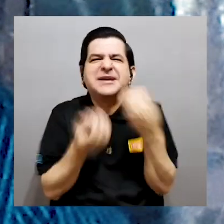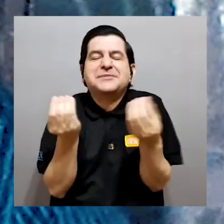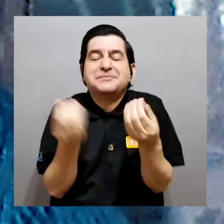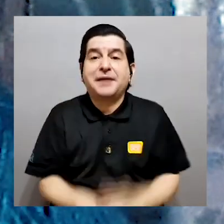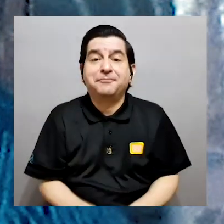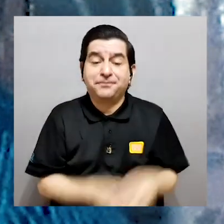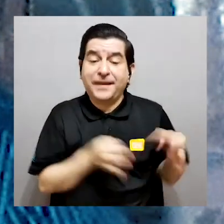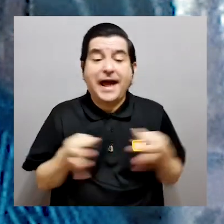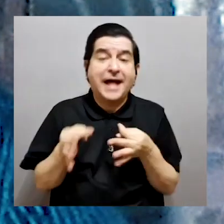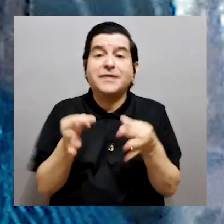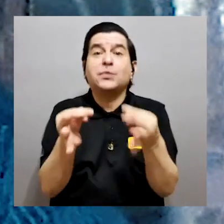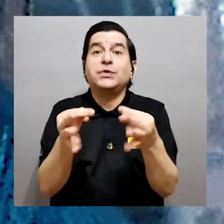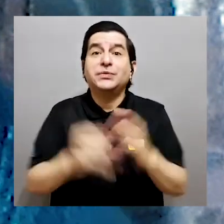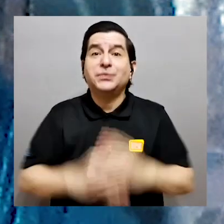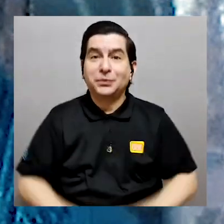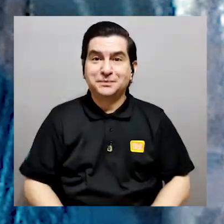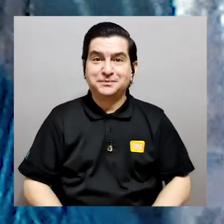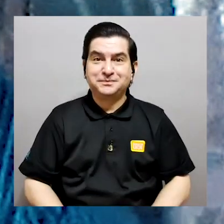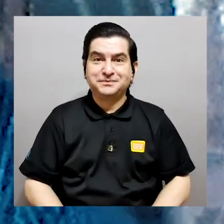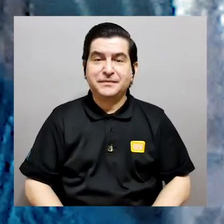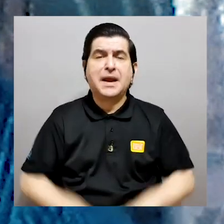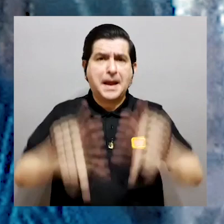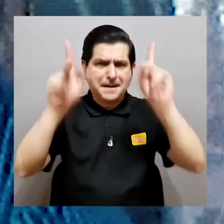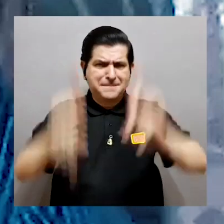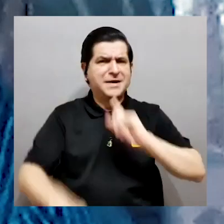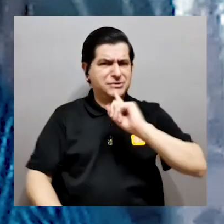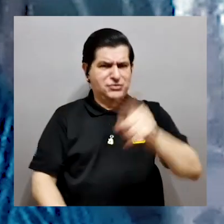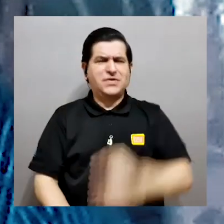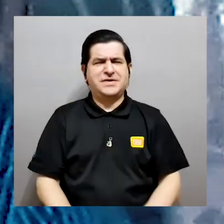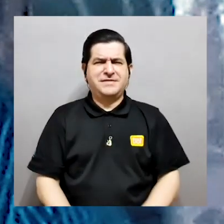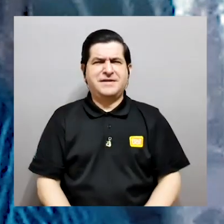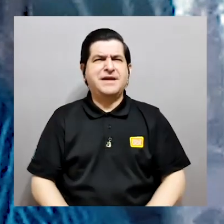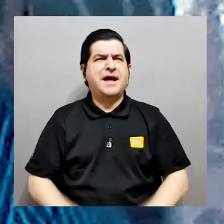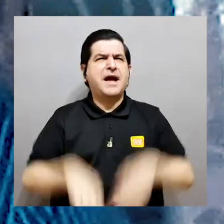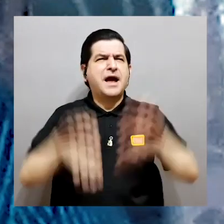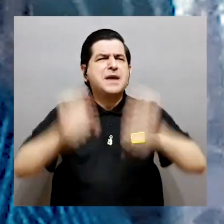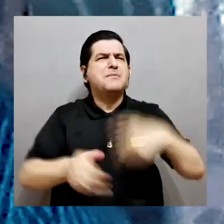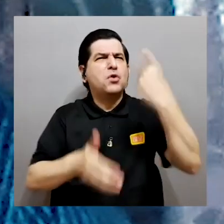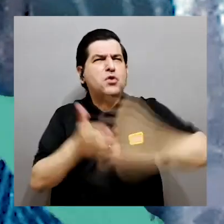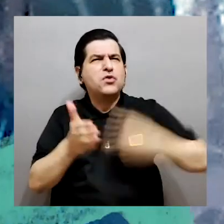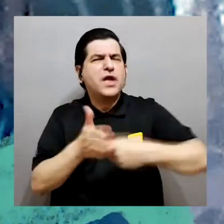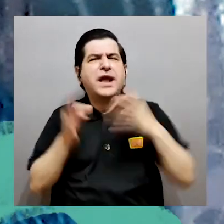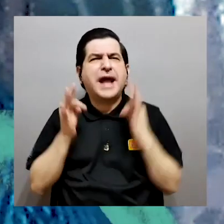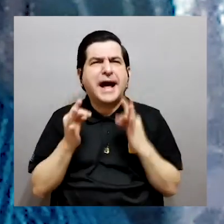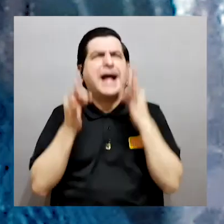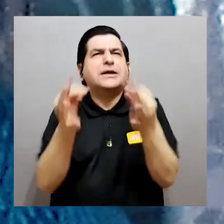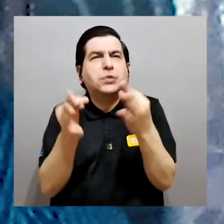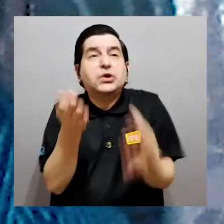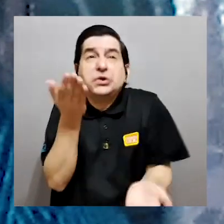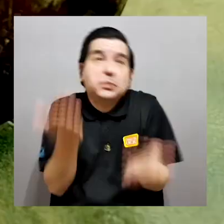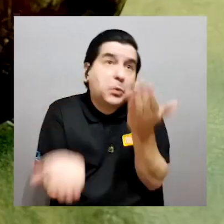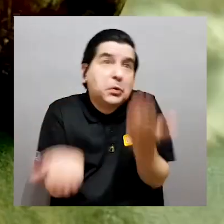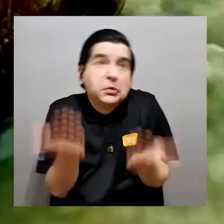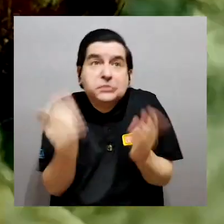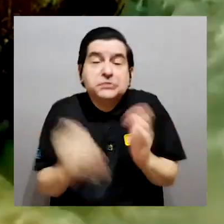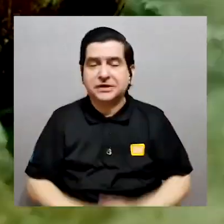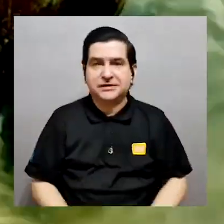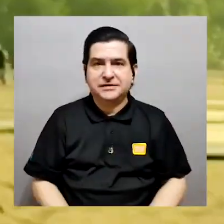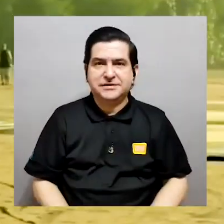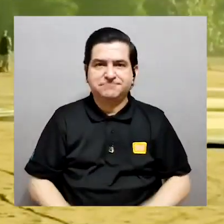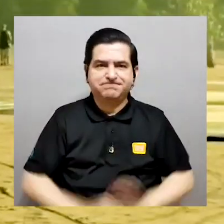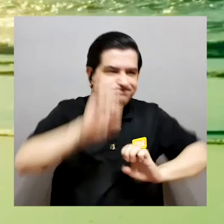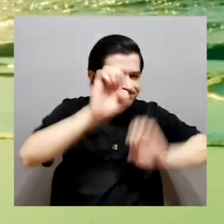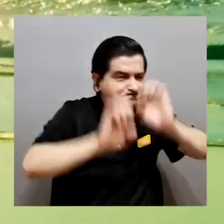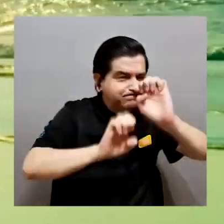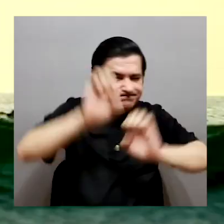demás? Por ejemplo, el turismo. Entonces, bueno, si alguien planteara, y si le ponemos un impuesto al turismo, por ejemplo, bueno,